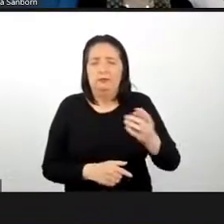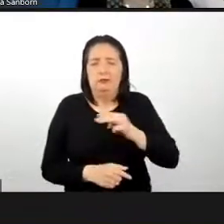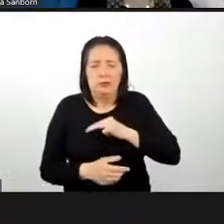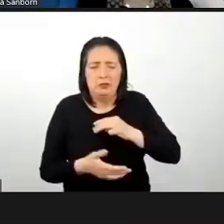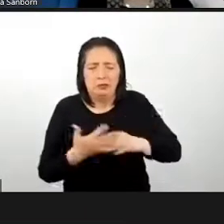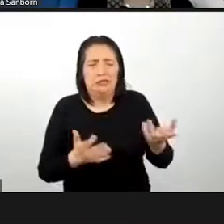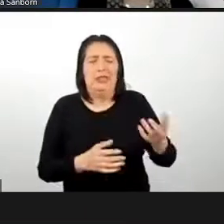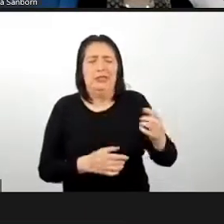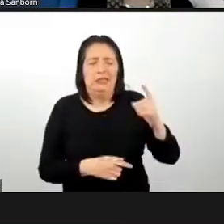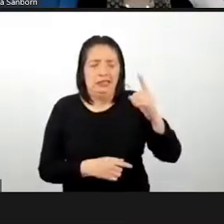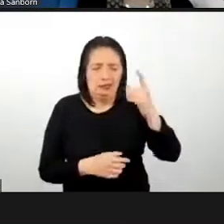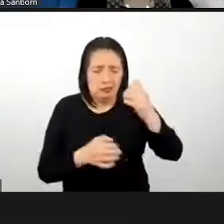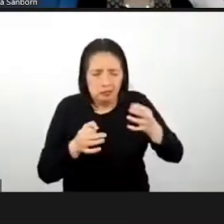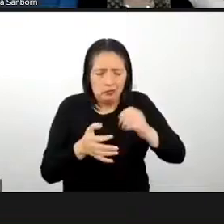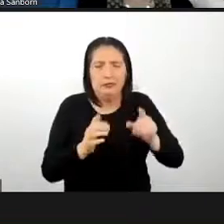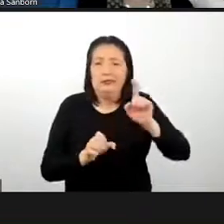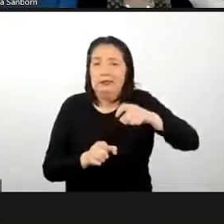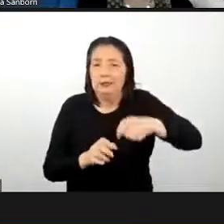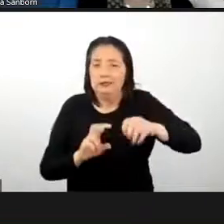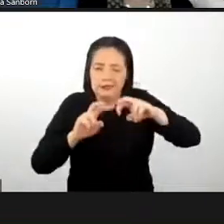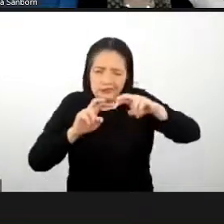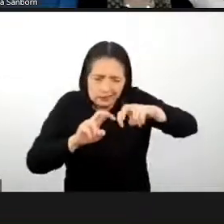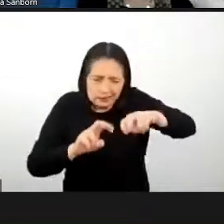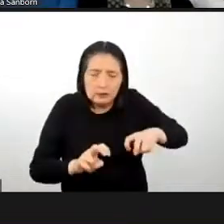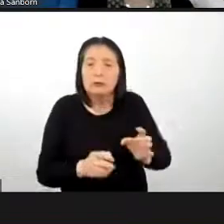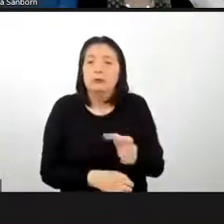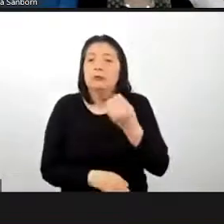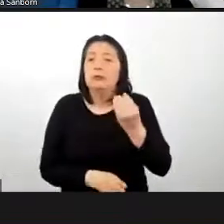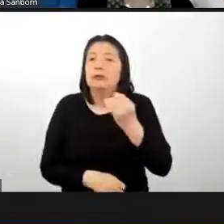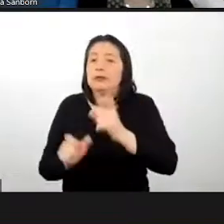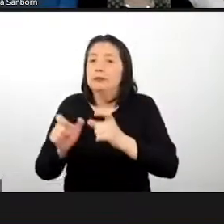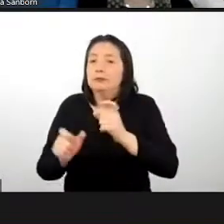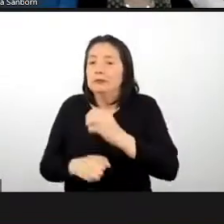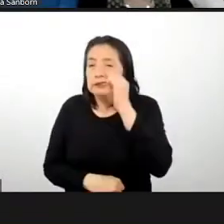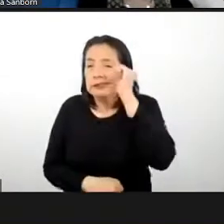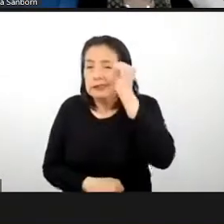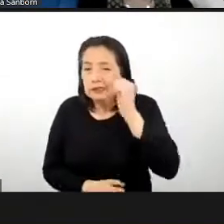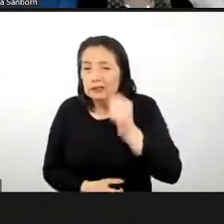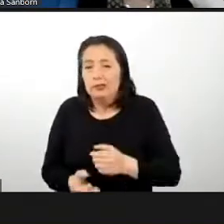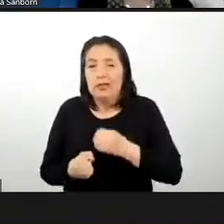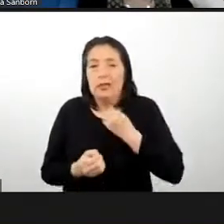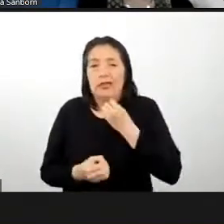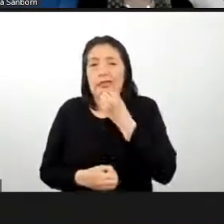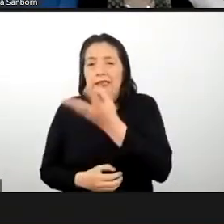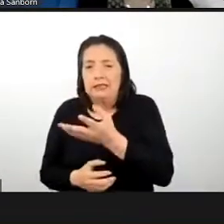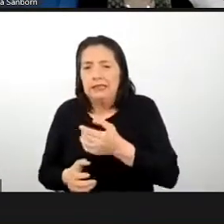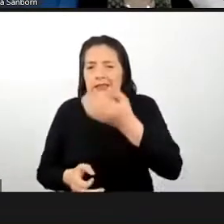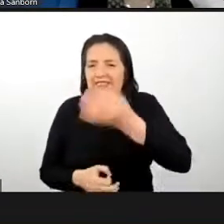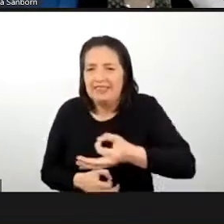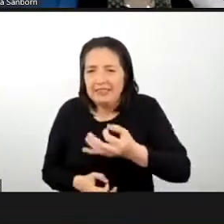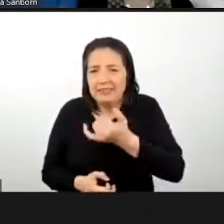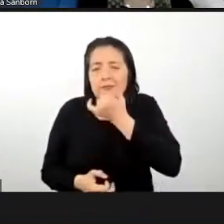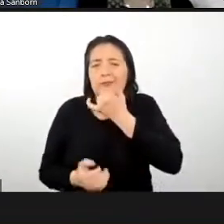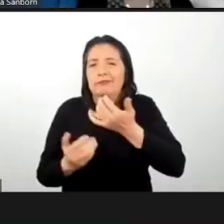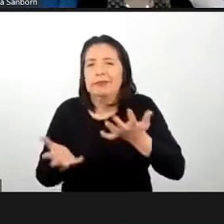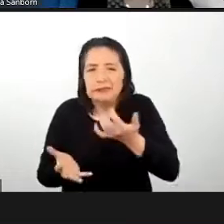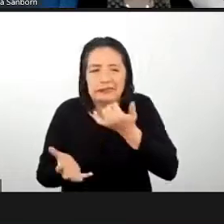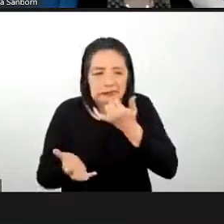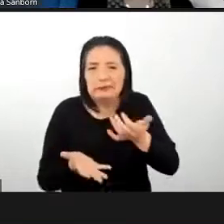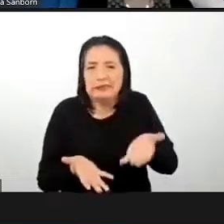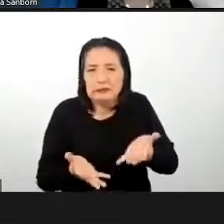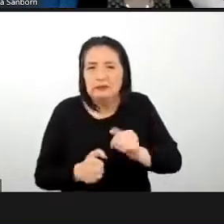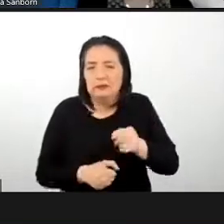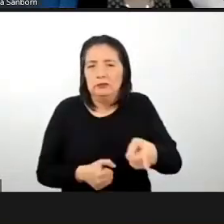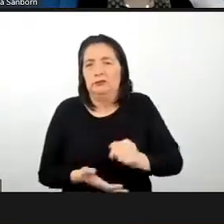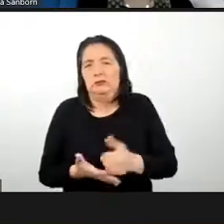deben venir enseguida las evaluaciones, porque la ciudadanía tiene derecho a la verdad. Hay que saber qué es lo que ha pasado con